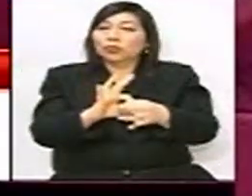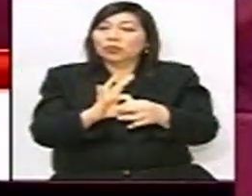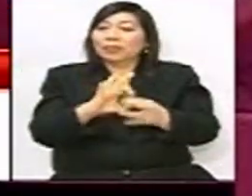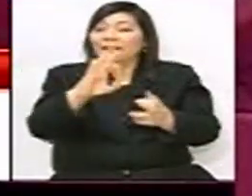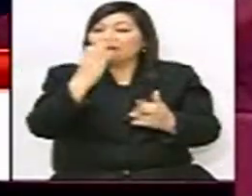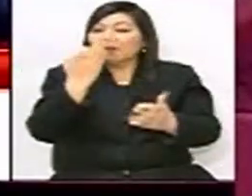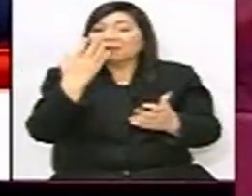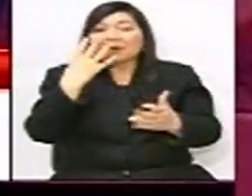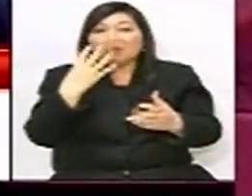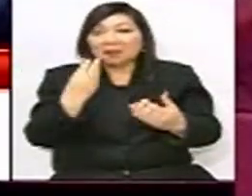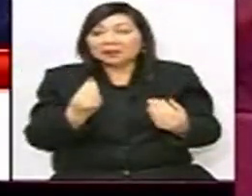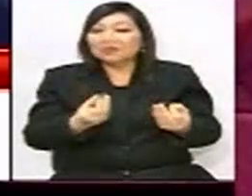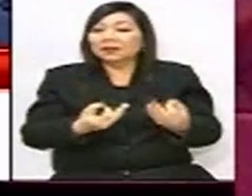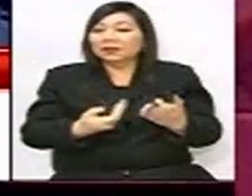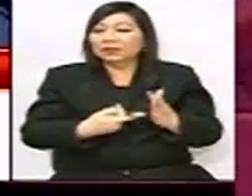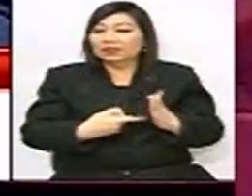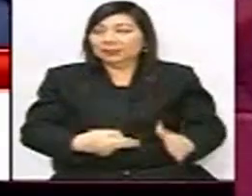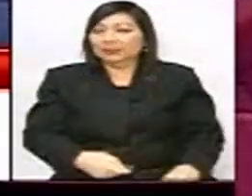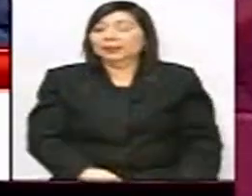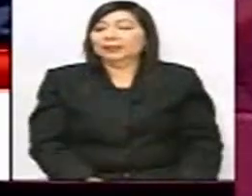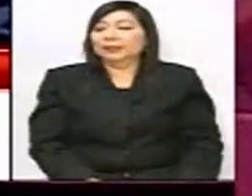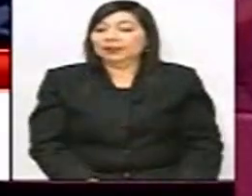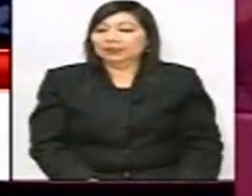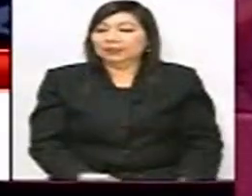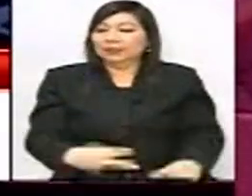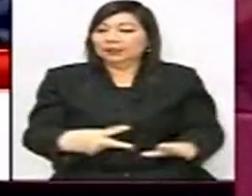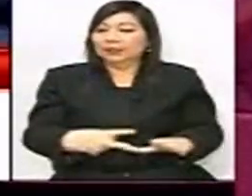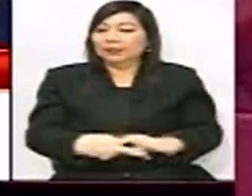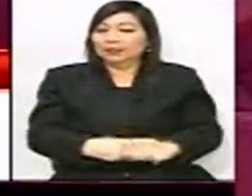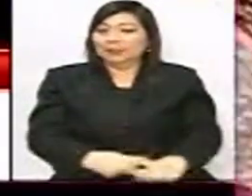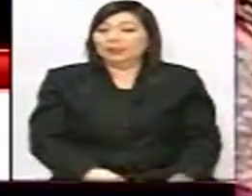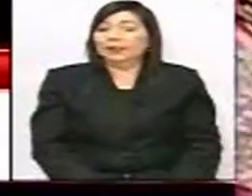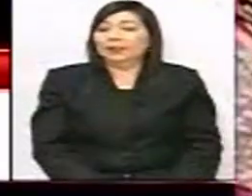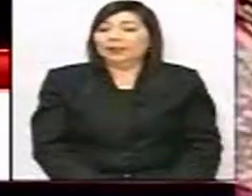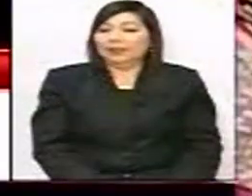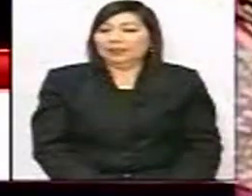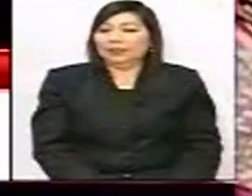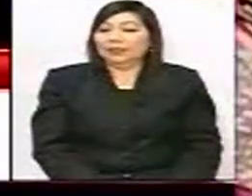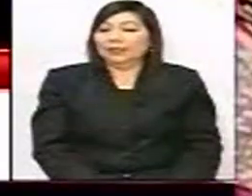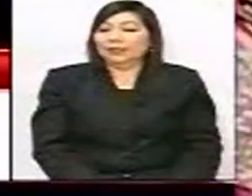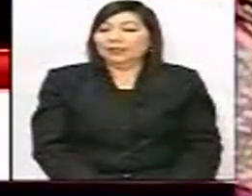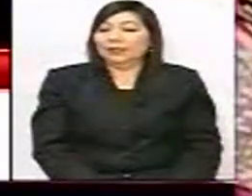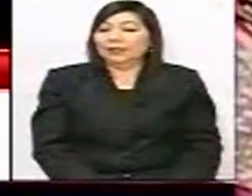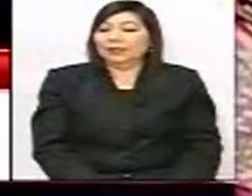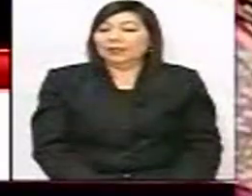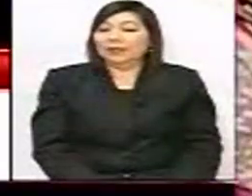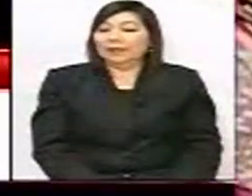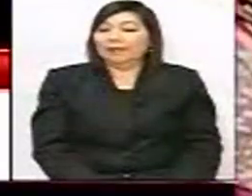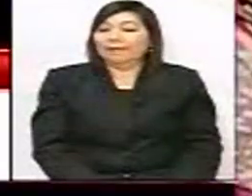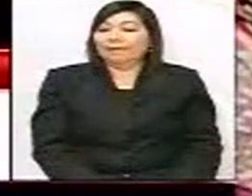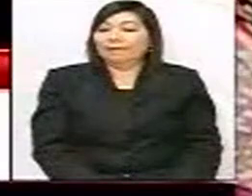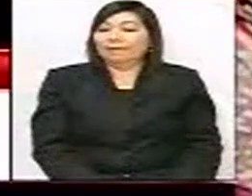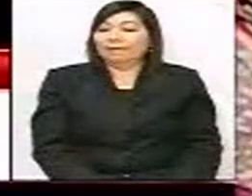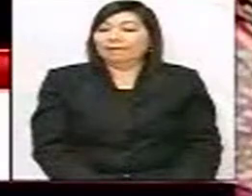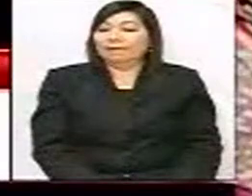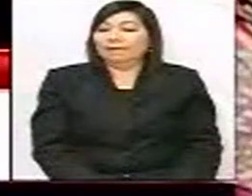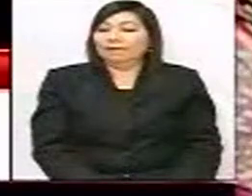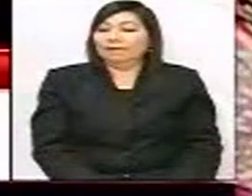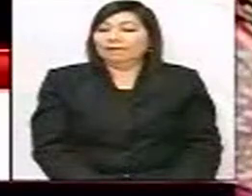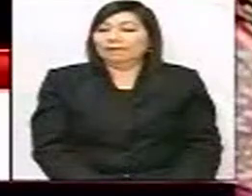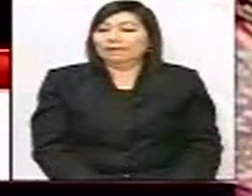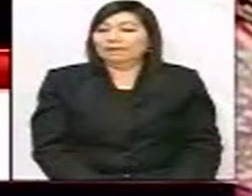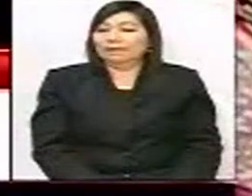tiene la experiencia, la espalda financiera, presidente, y las características. Una interrupción, por favor. Una interrupción, congresista García, adelante. El señor cree